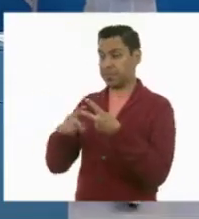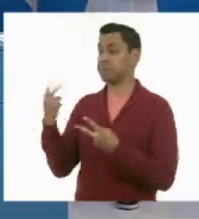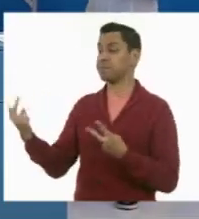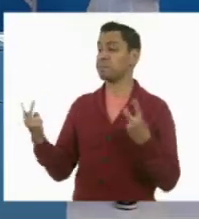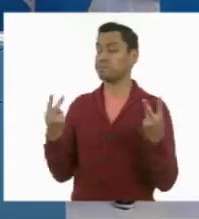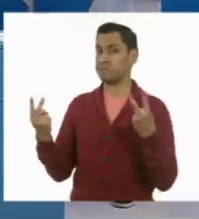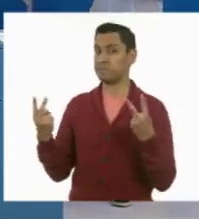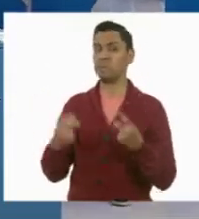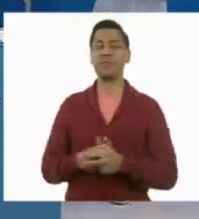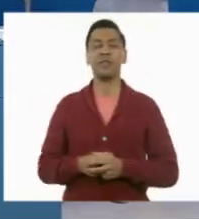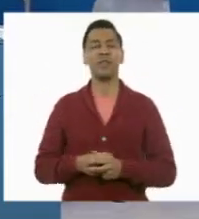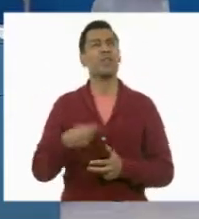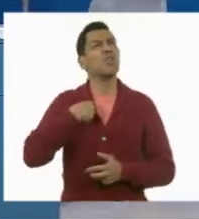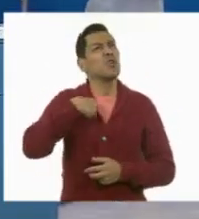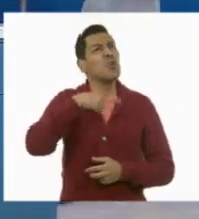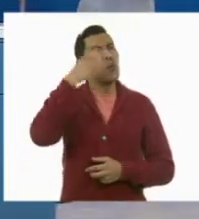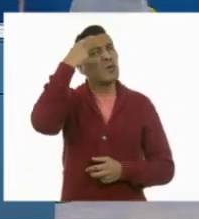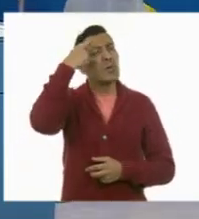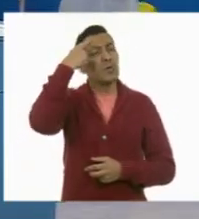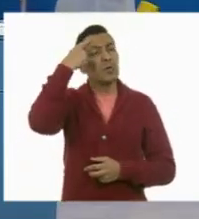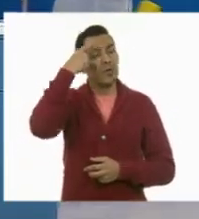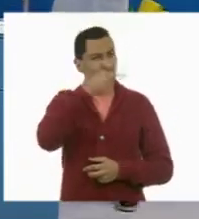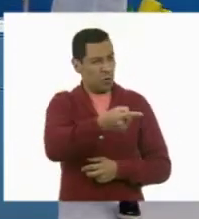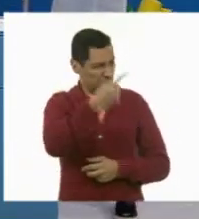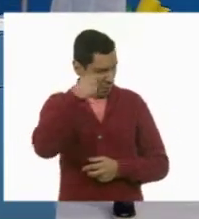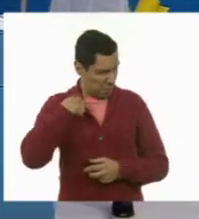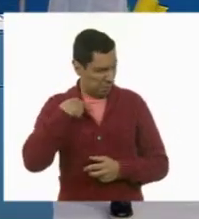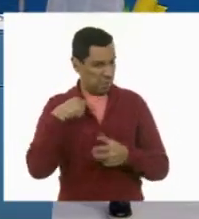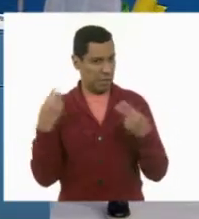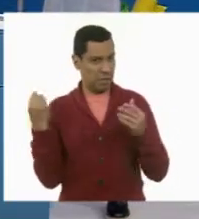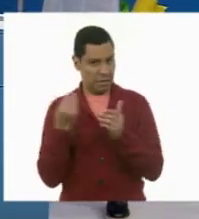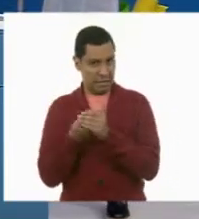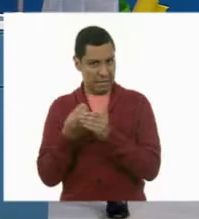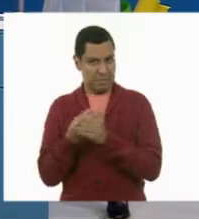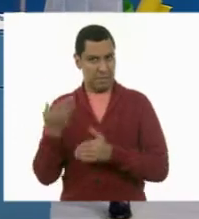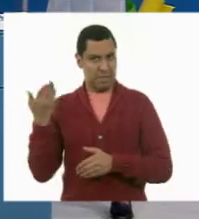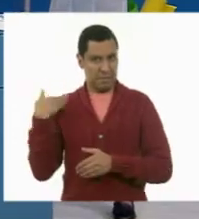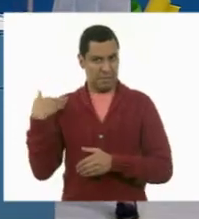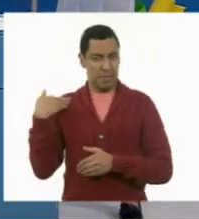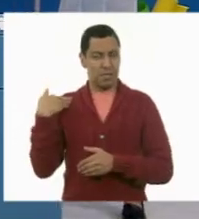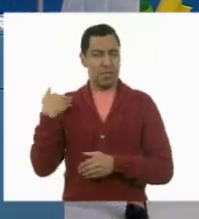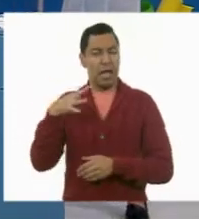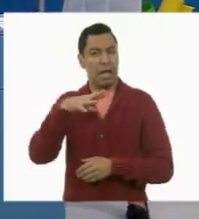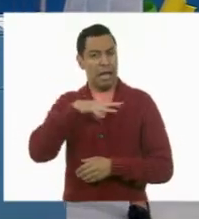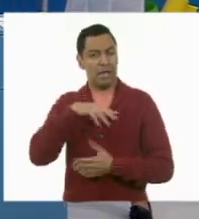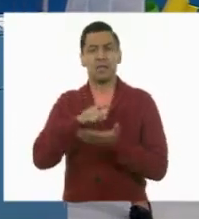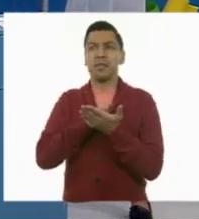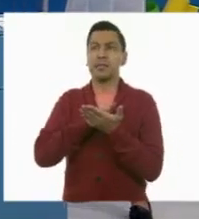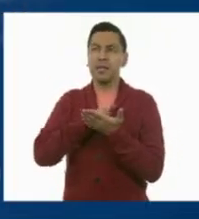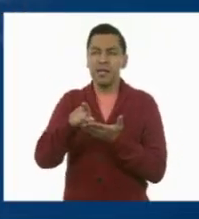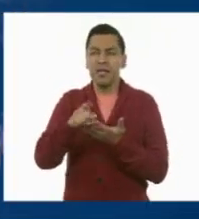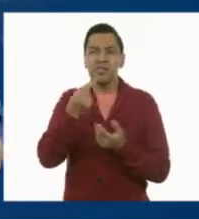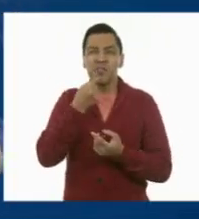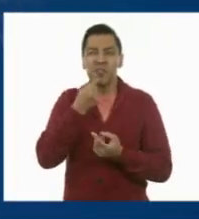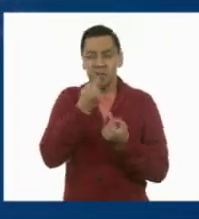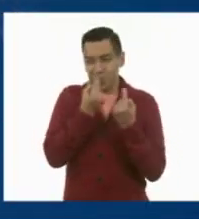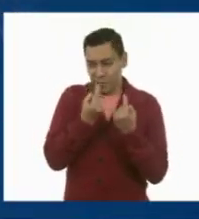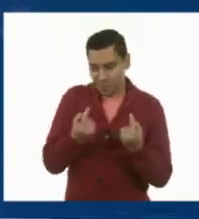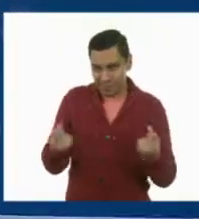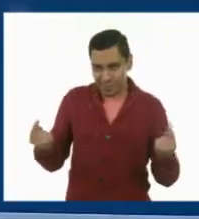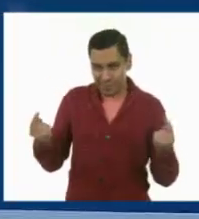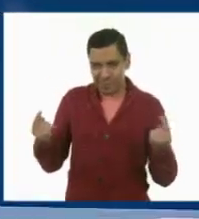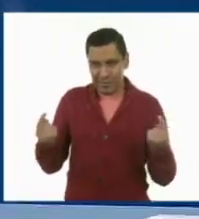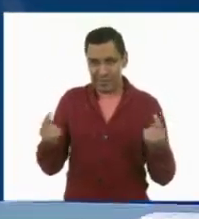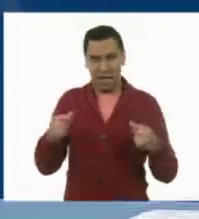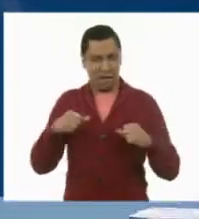Yo me acuerdo que habías dicho en clase pasada que teníamos derecho los niños y las niñas